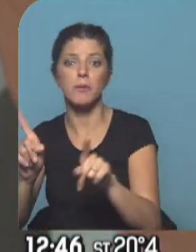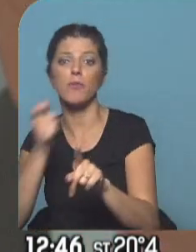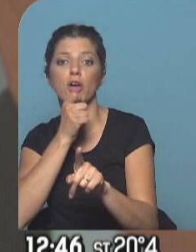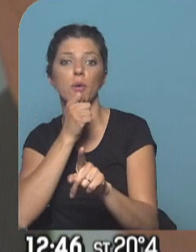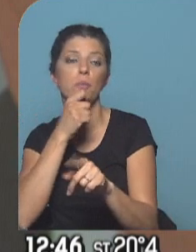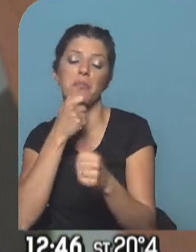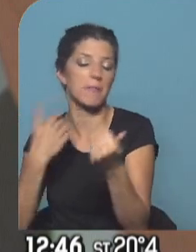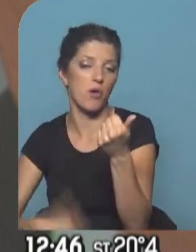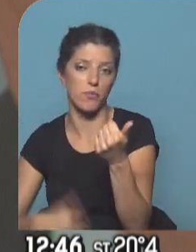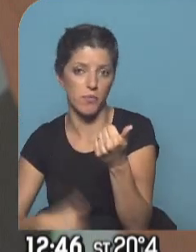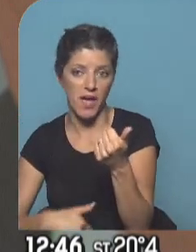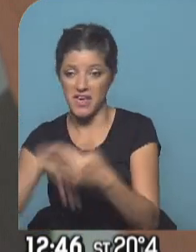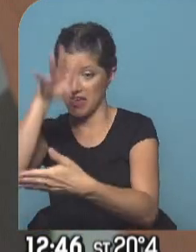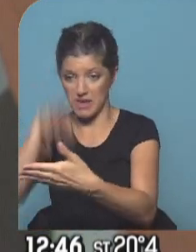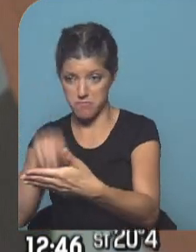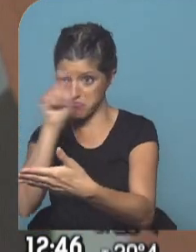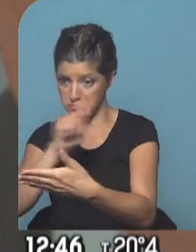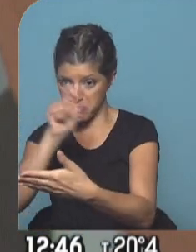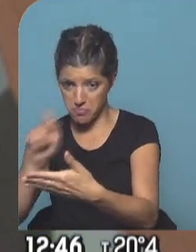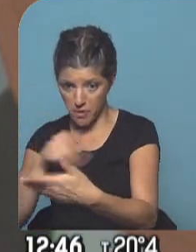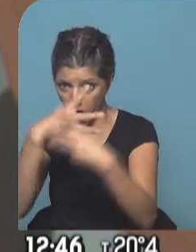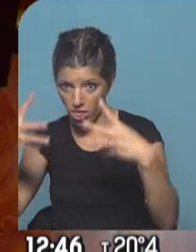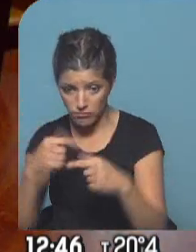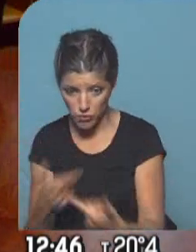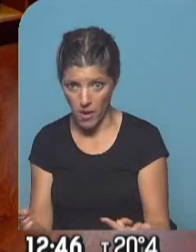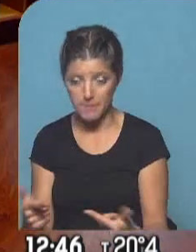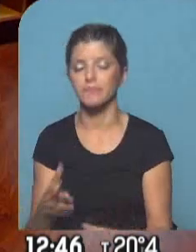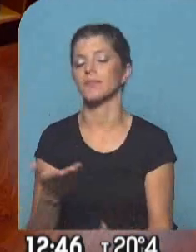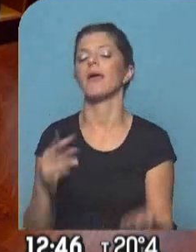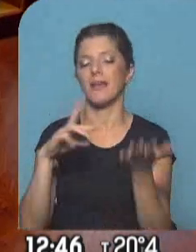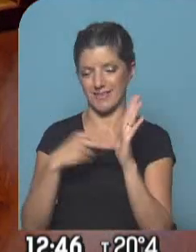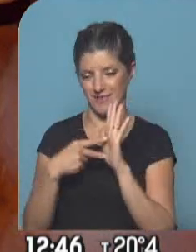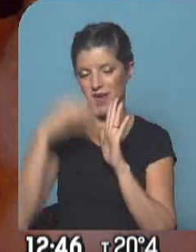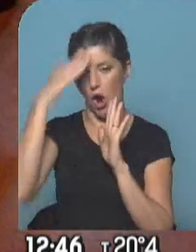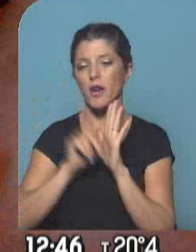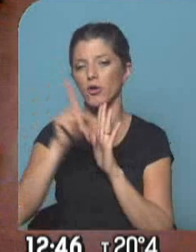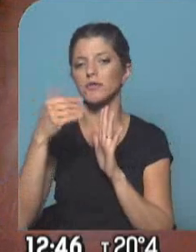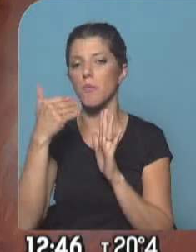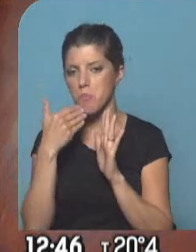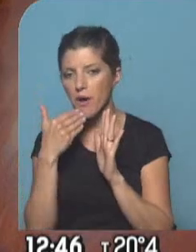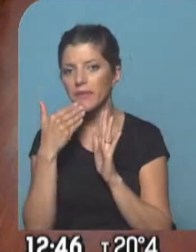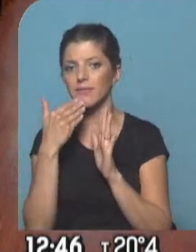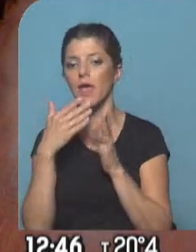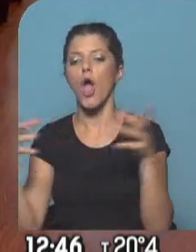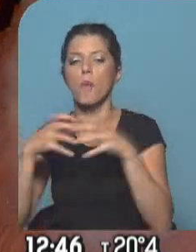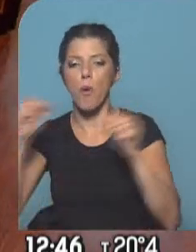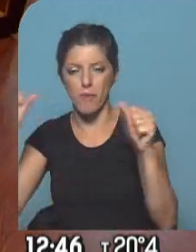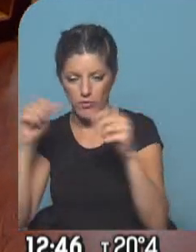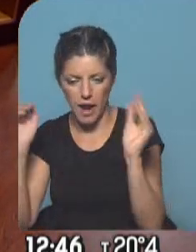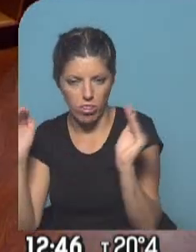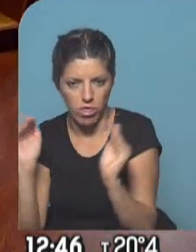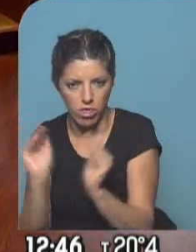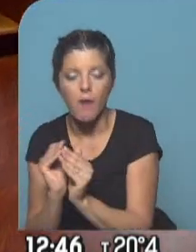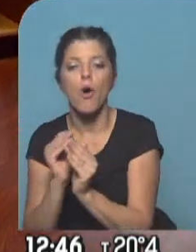sea, Corea del Norte puede tener ojivas nucleares, puede convertir en miniatura las ojivas nucleares, puede ponerlas en un misil